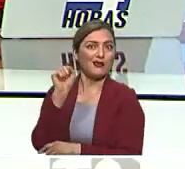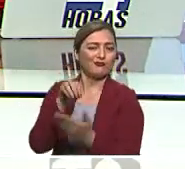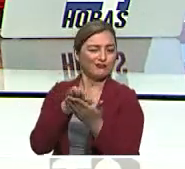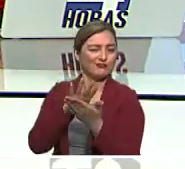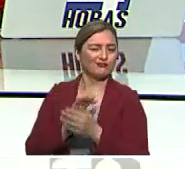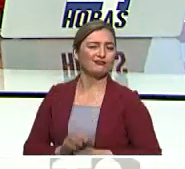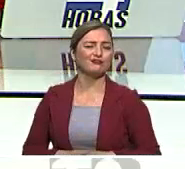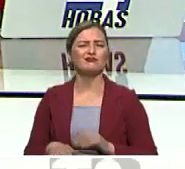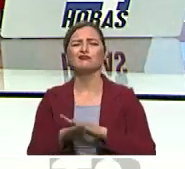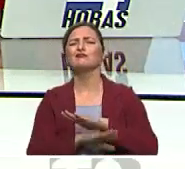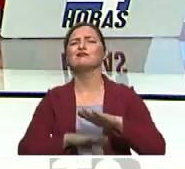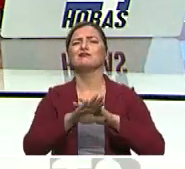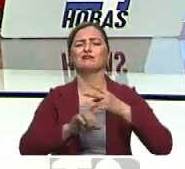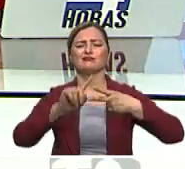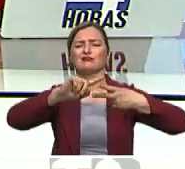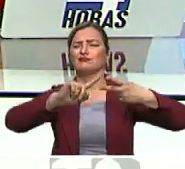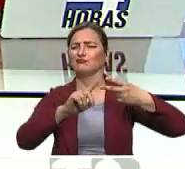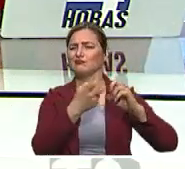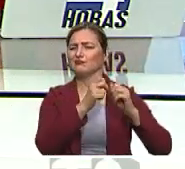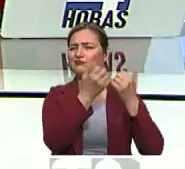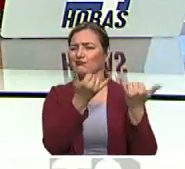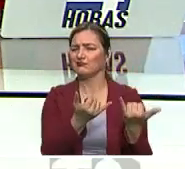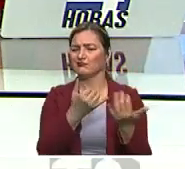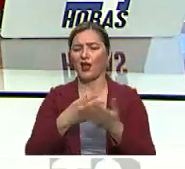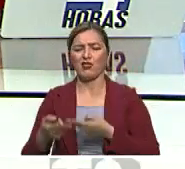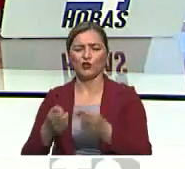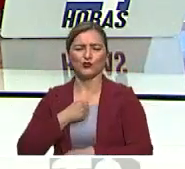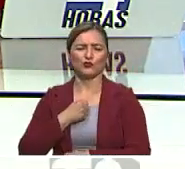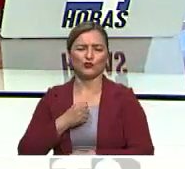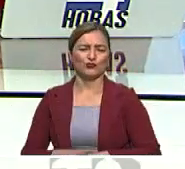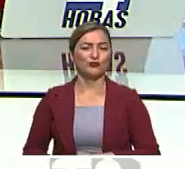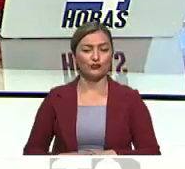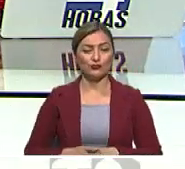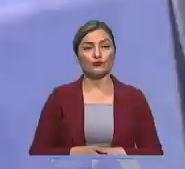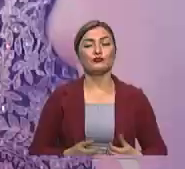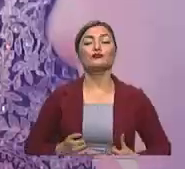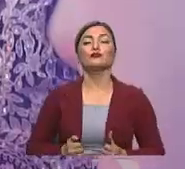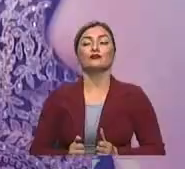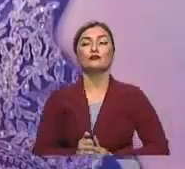certamen. Estos están basados en problemas actuales y también de emprendimiento.